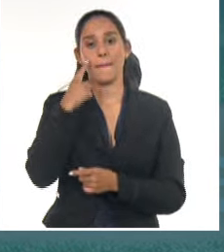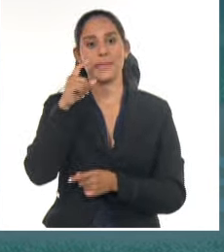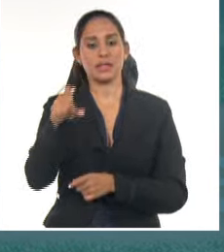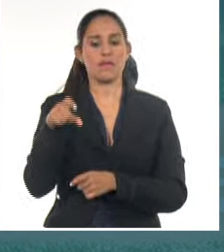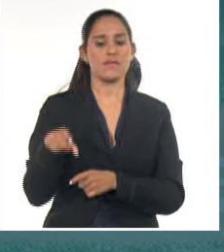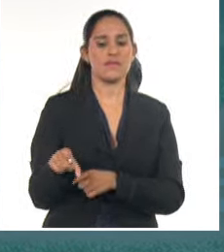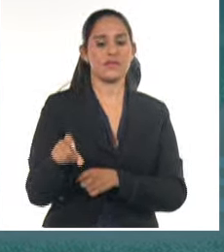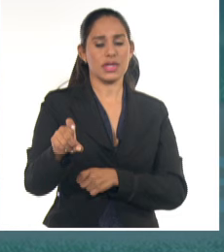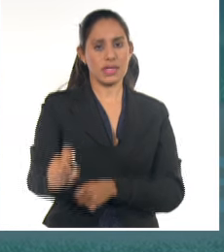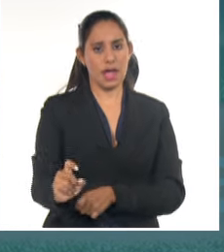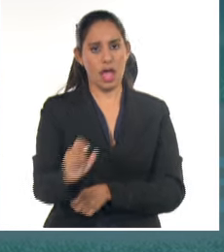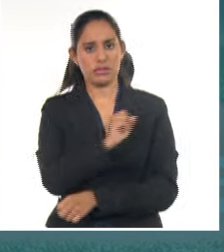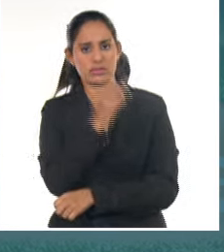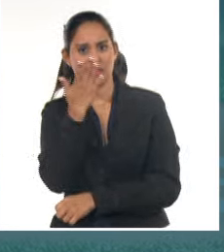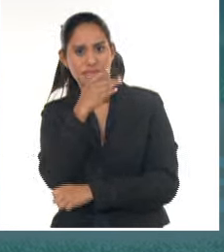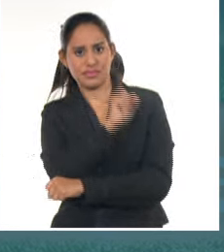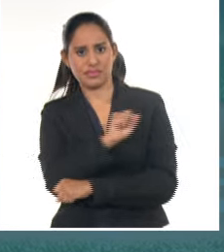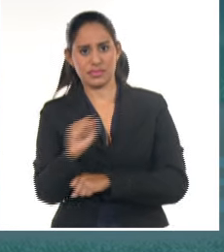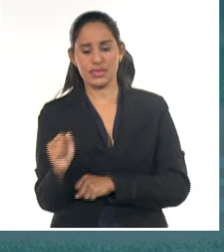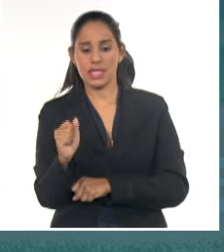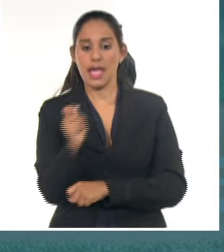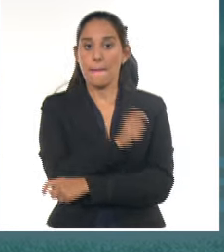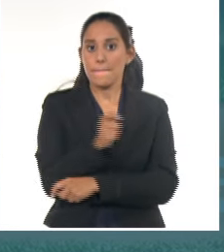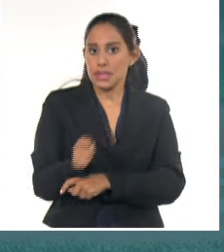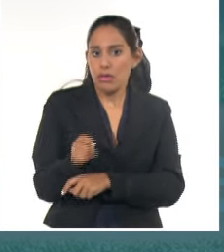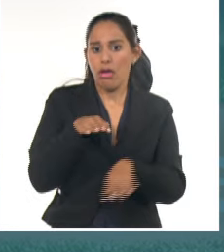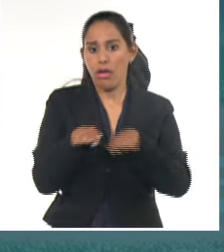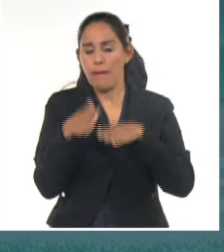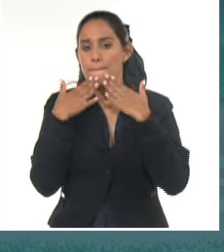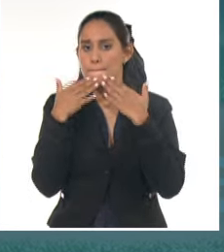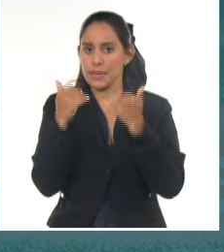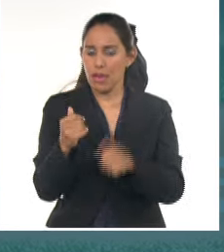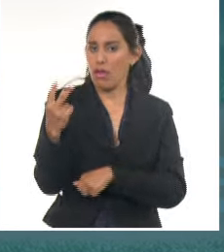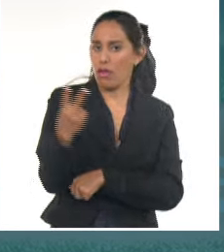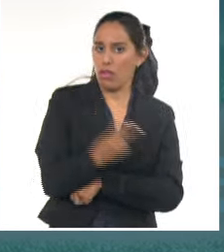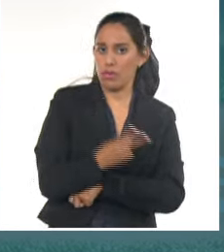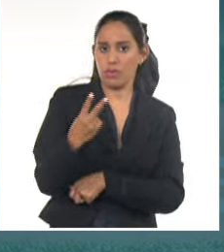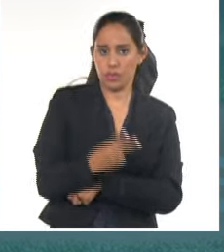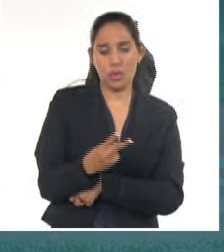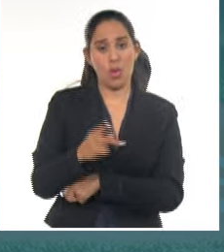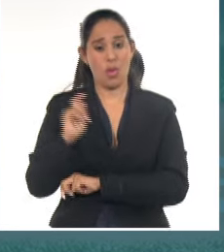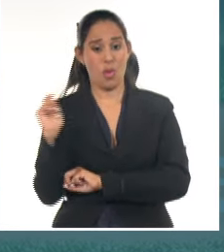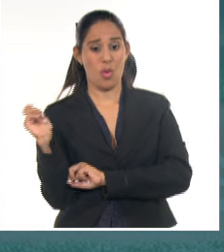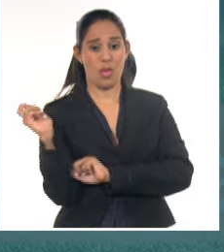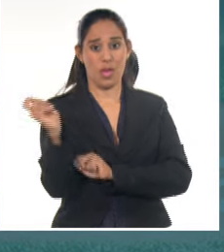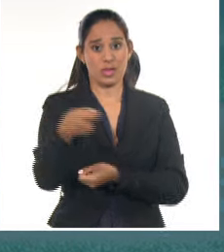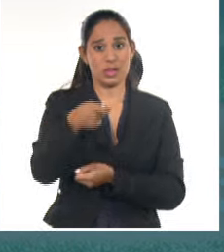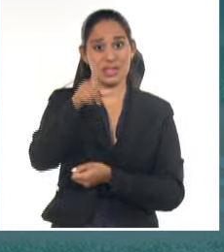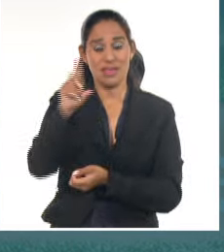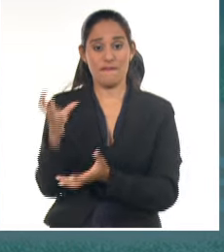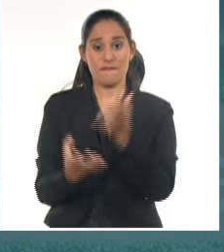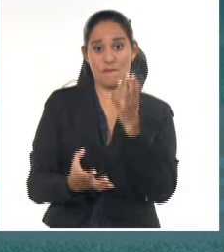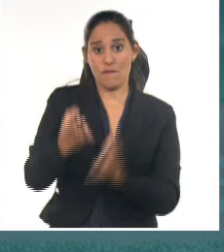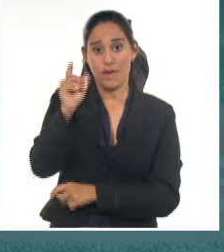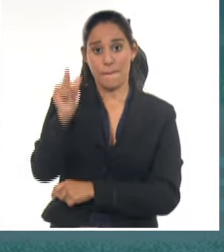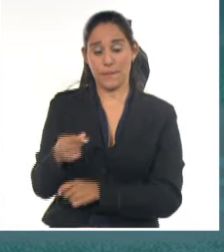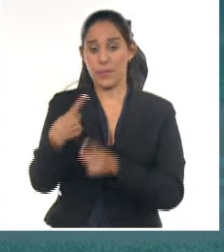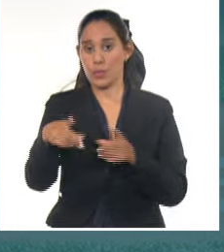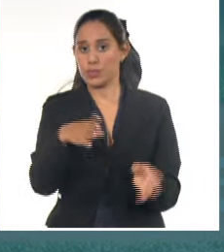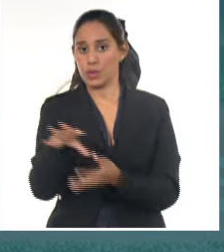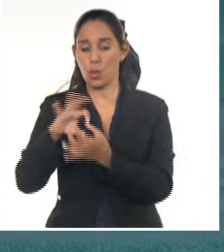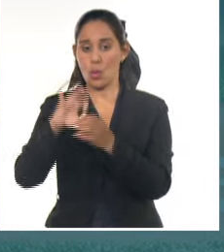trabajo de los entrenadores de picheo Julio Romero y Gervasio Miguel Govín con los lanzadores cienfuegueros. Guantánamo noqueó